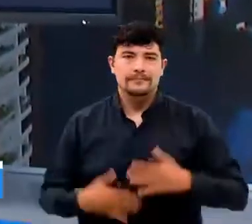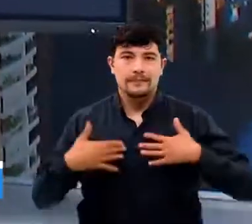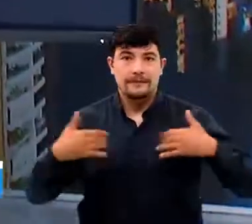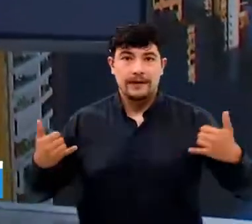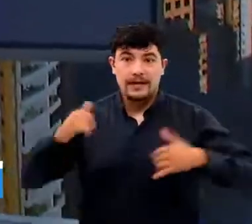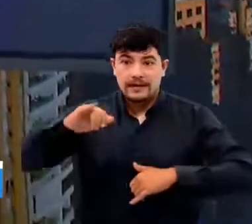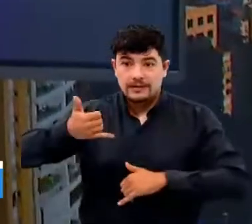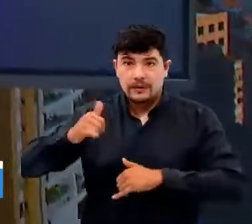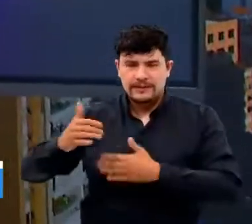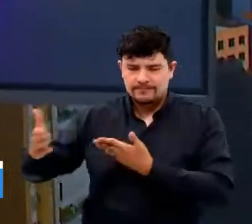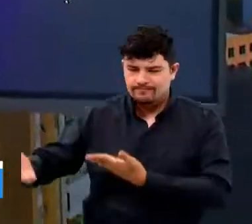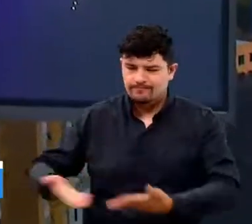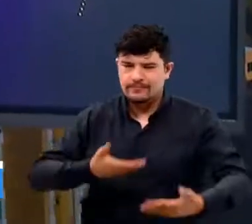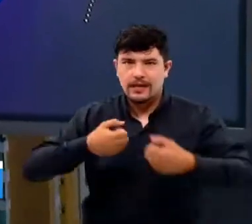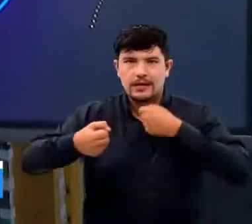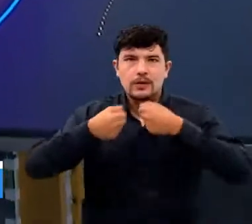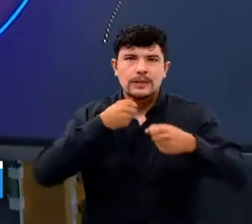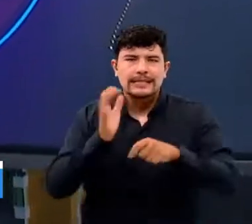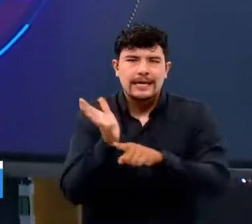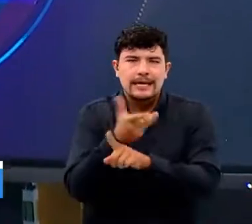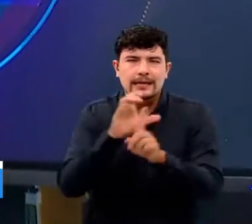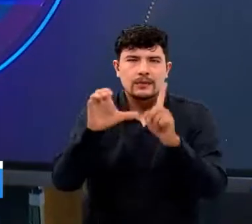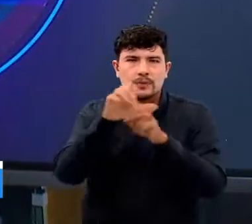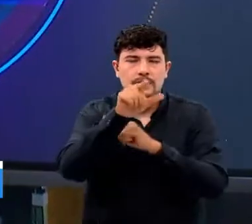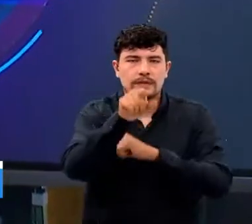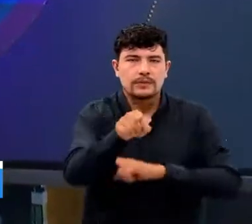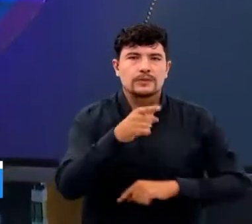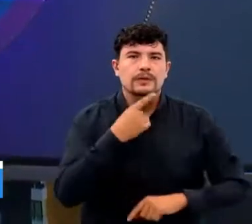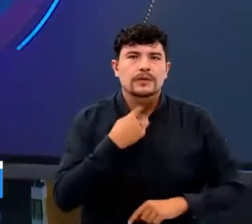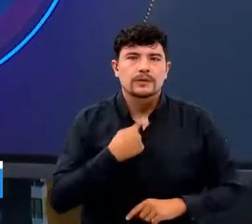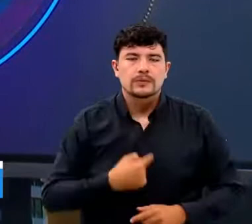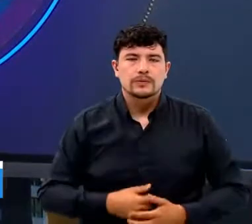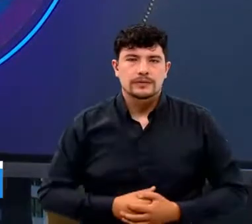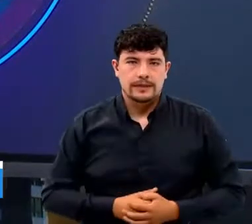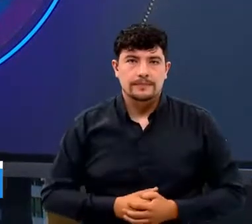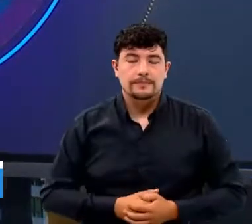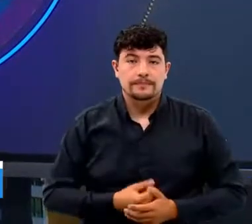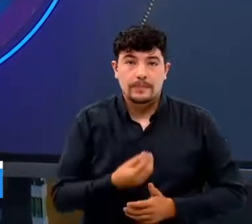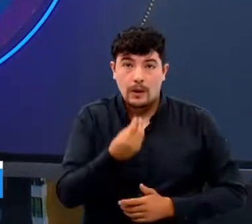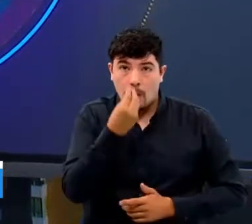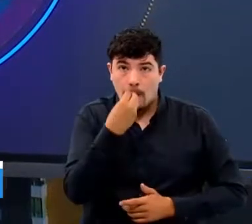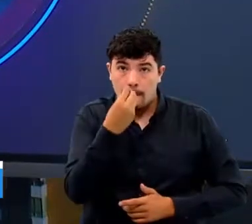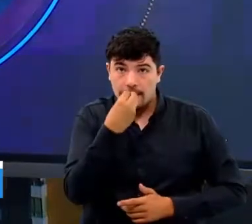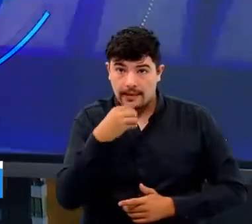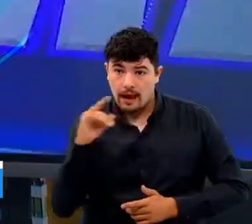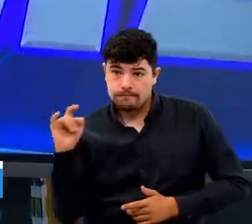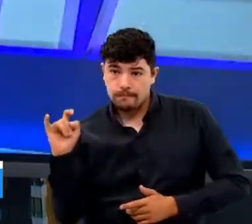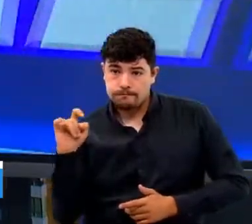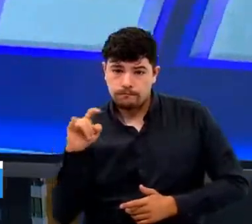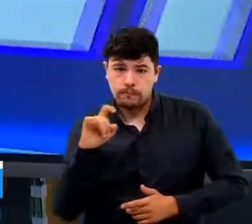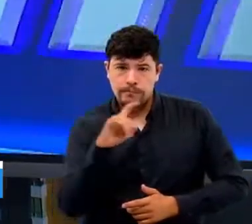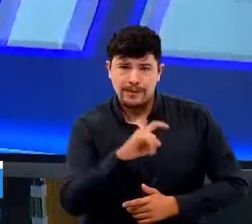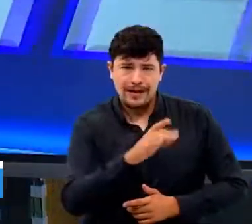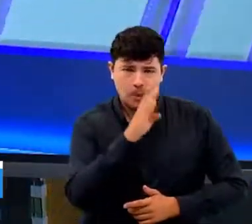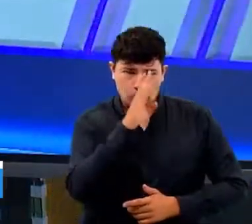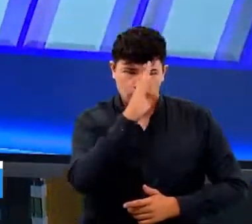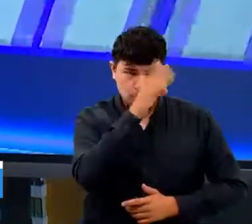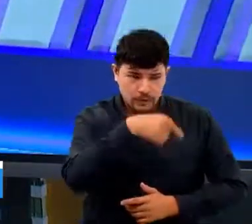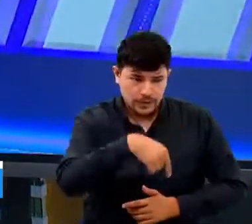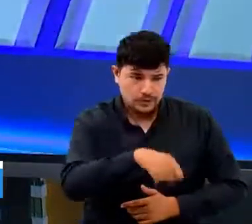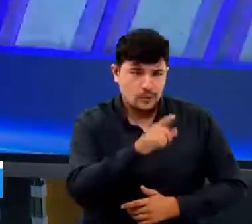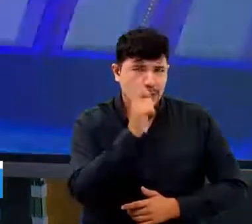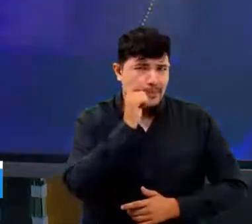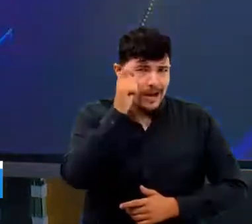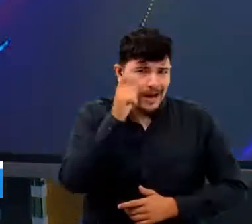Feliz jueves, bienvenidos a las noticias del entretenimiento. El consumo de insectos no es común en los seres humanos y más